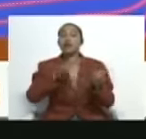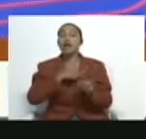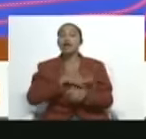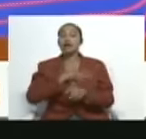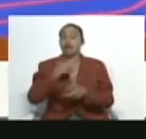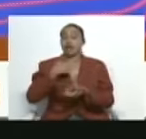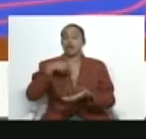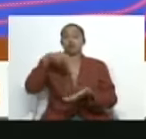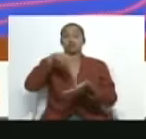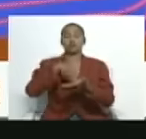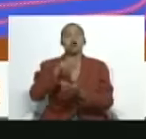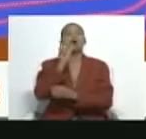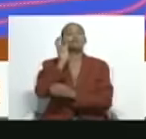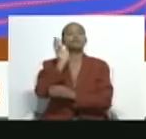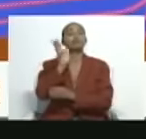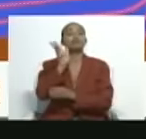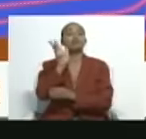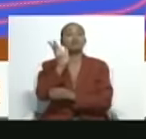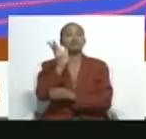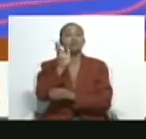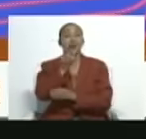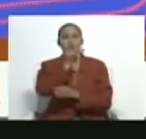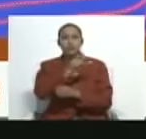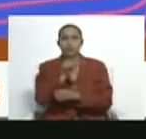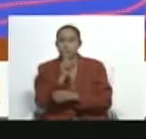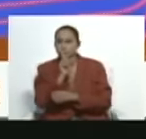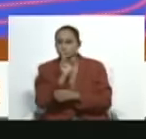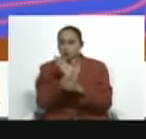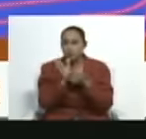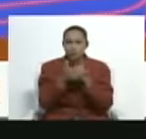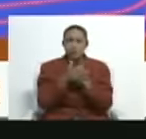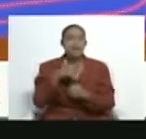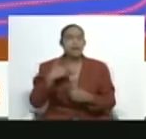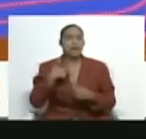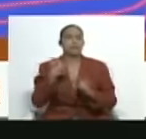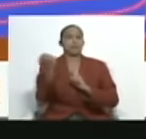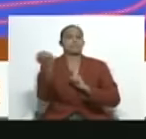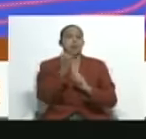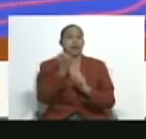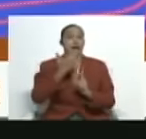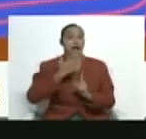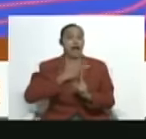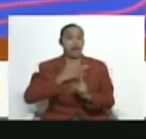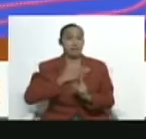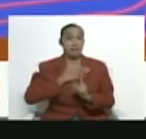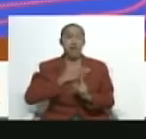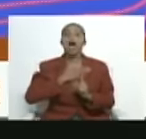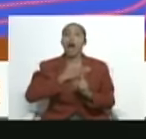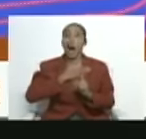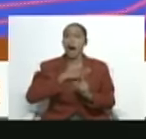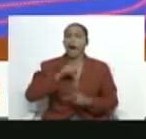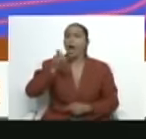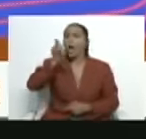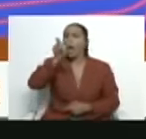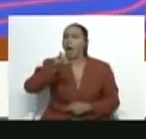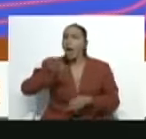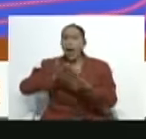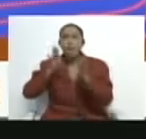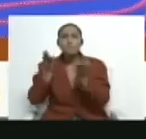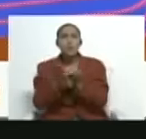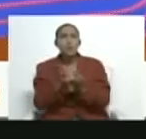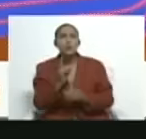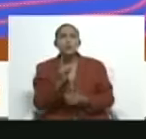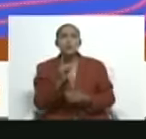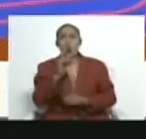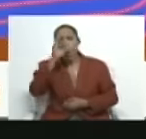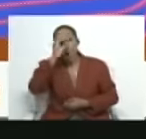de la tarima el mundo calla frente al intento de asesinato al presidente de Venezuela